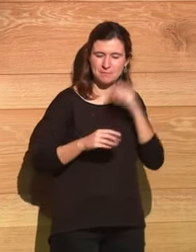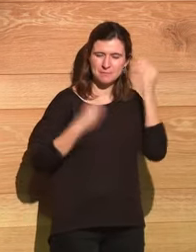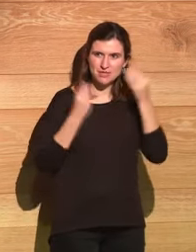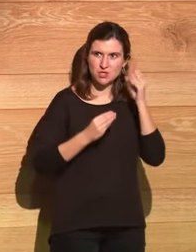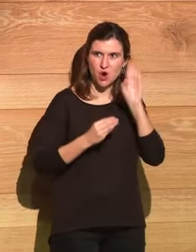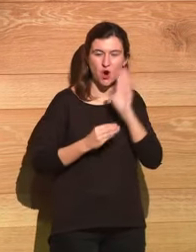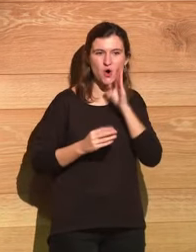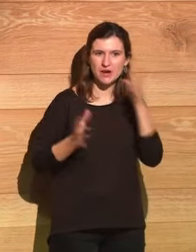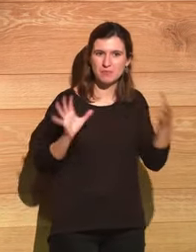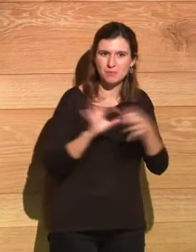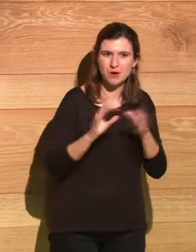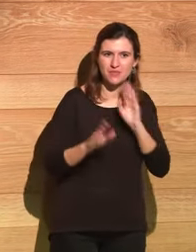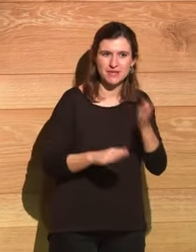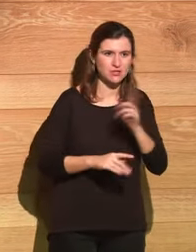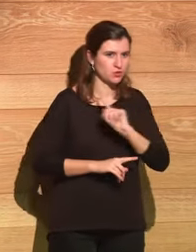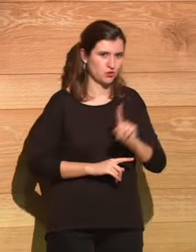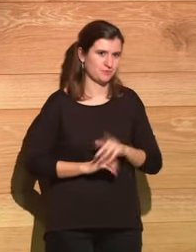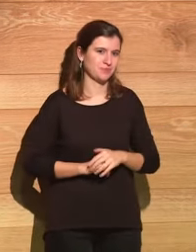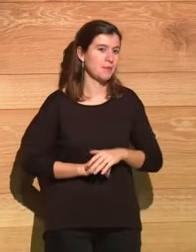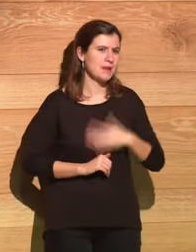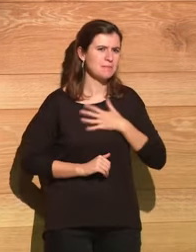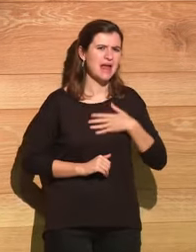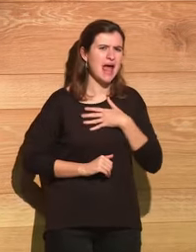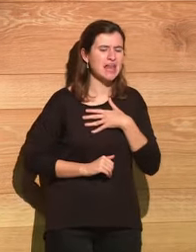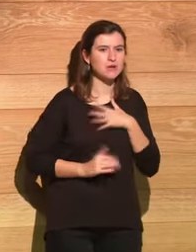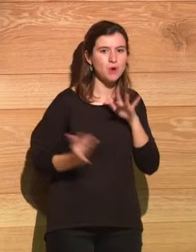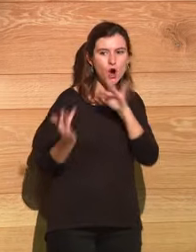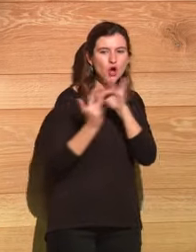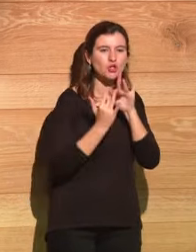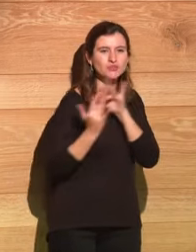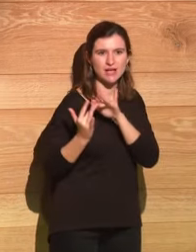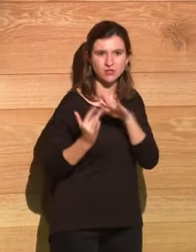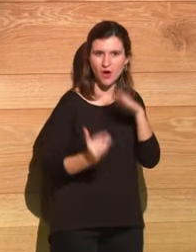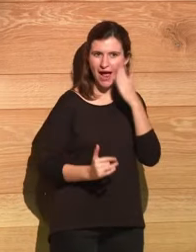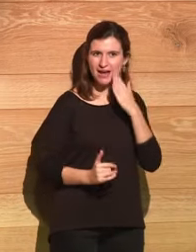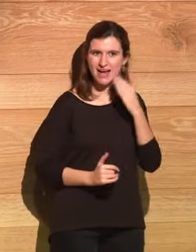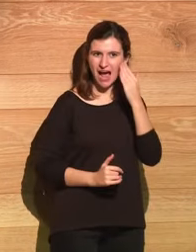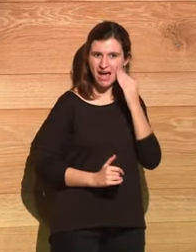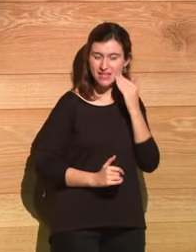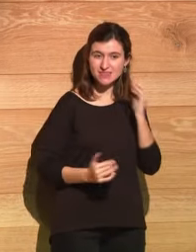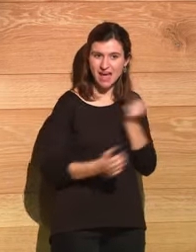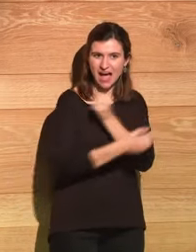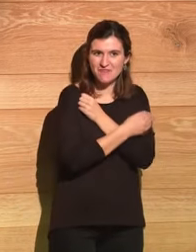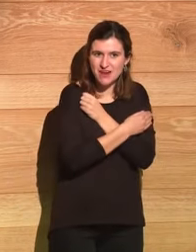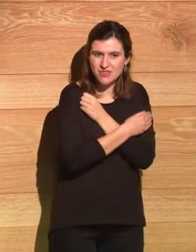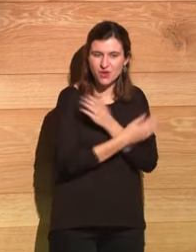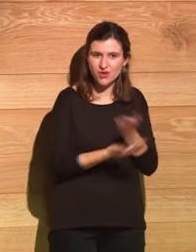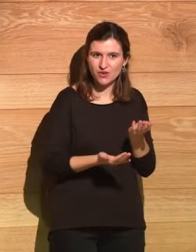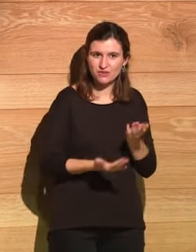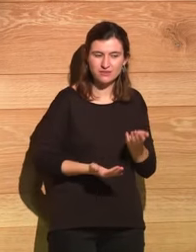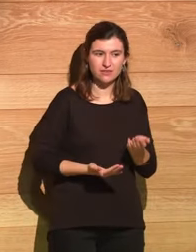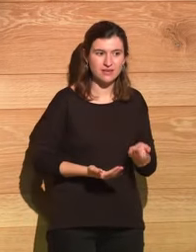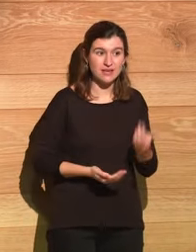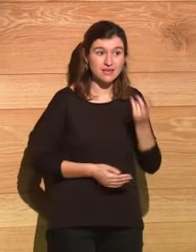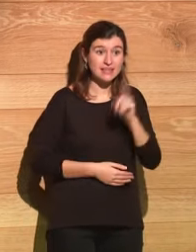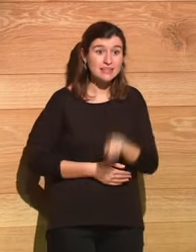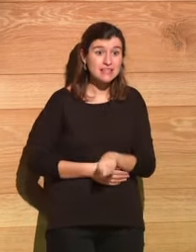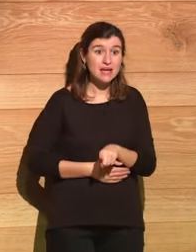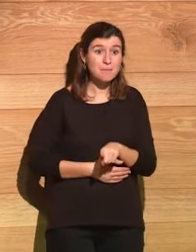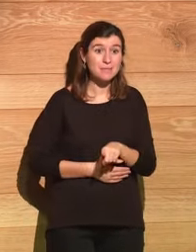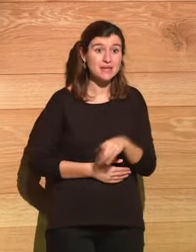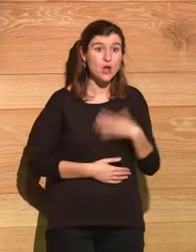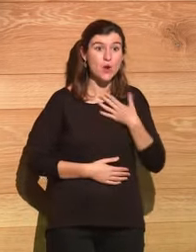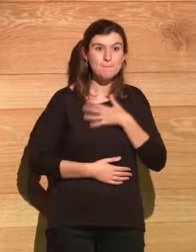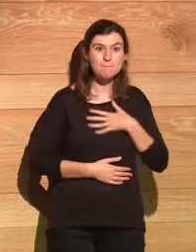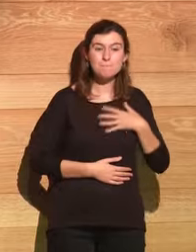Está en muchos otros sitios, está en el propio contacto, está en la caricia, está en el abrazo. Está también, como dice ella, en